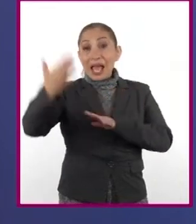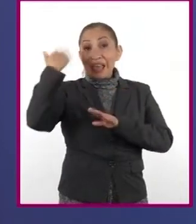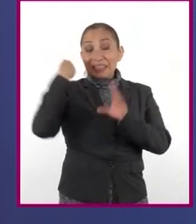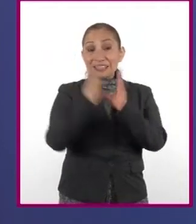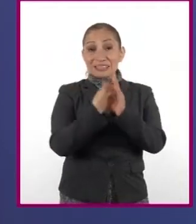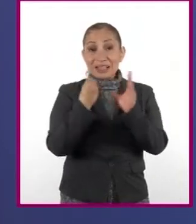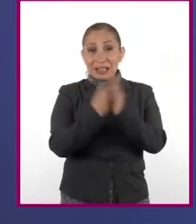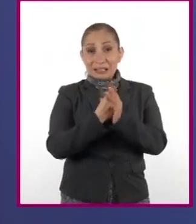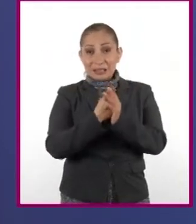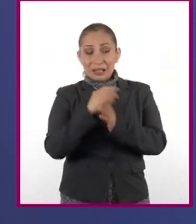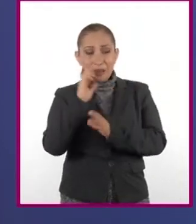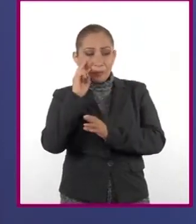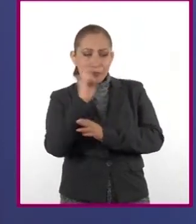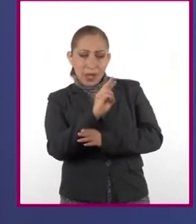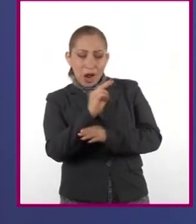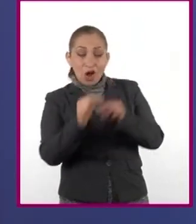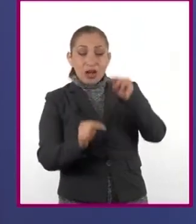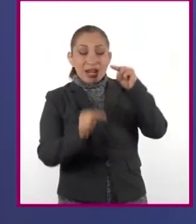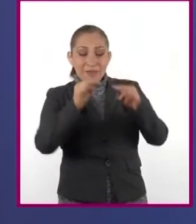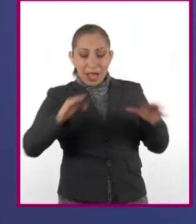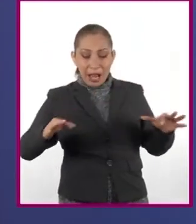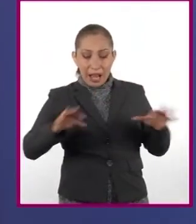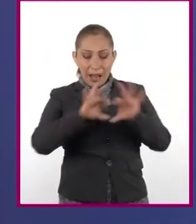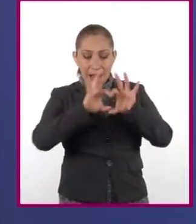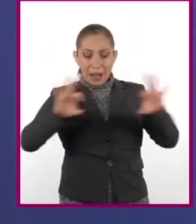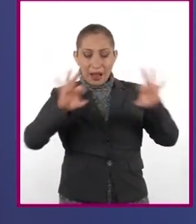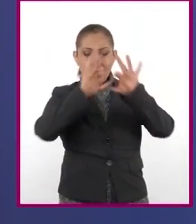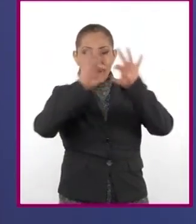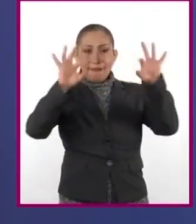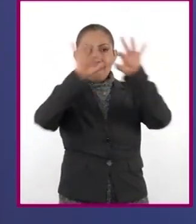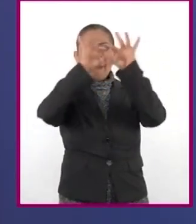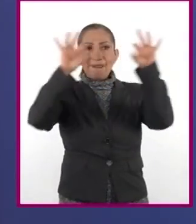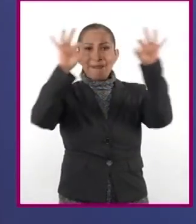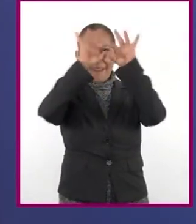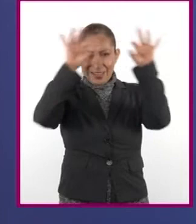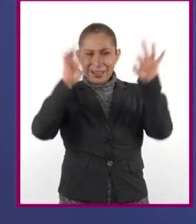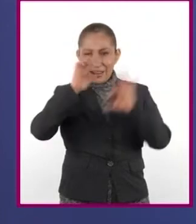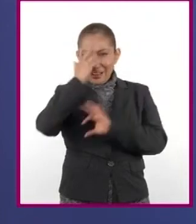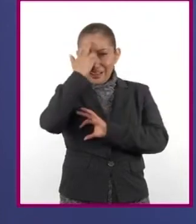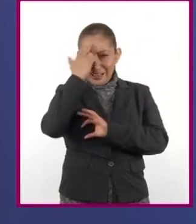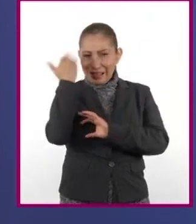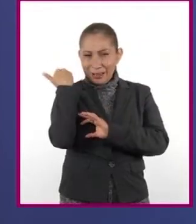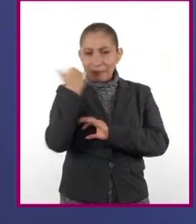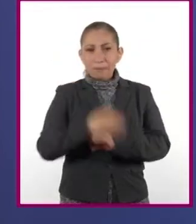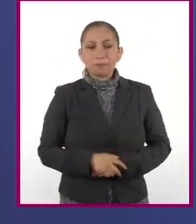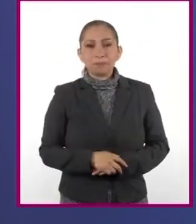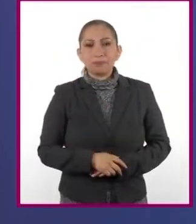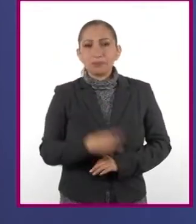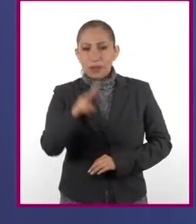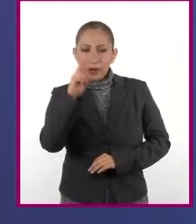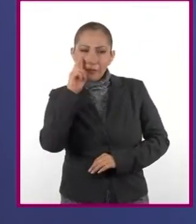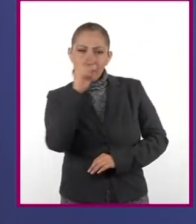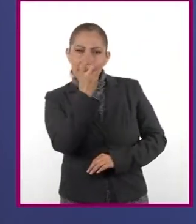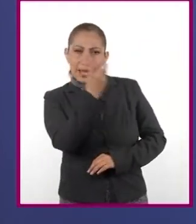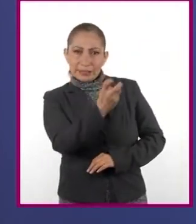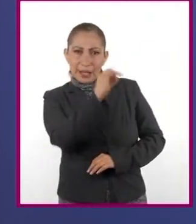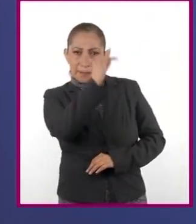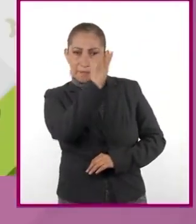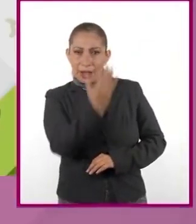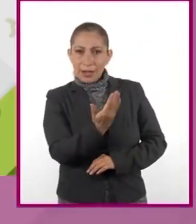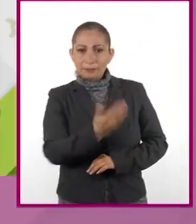anteriores reconocieron los niveles de las cadenas tróficas. ¿Recuerdan cuáles son? Observen la siguiente